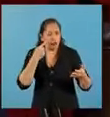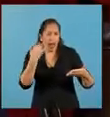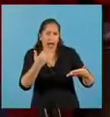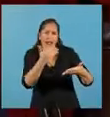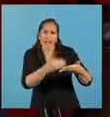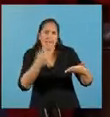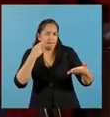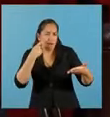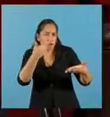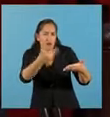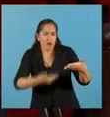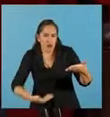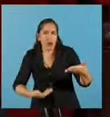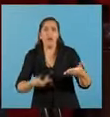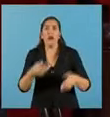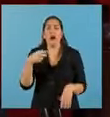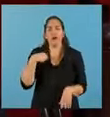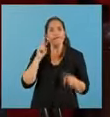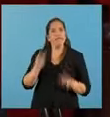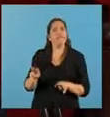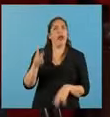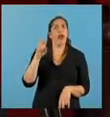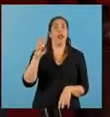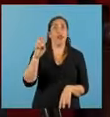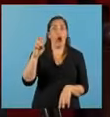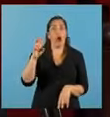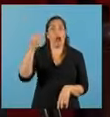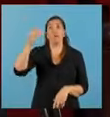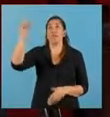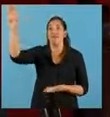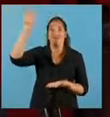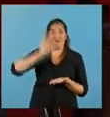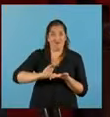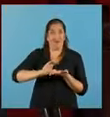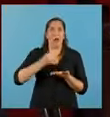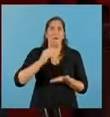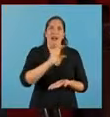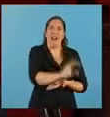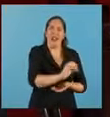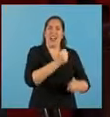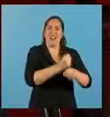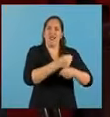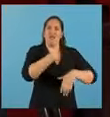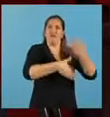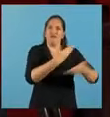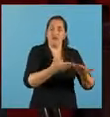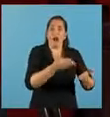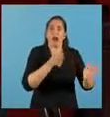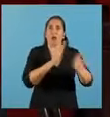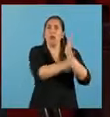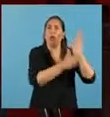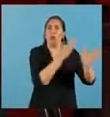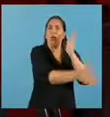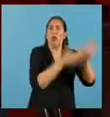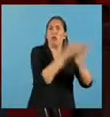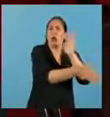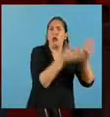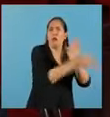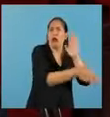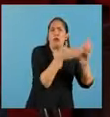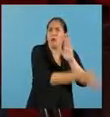visto impávidos cómo los dólares que deberían haber financiado el desarrollo productivo acabaron fugándose del sistema